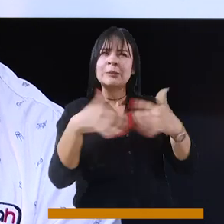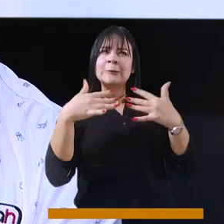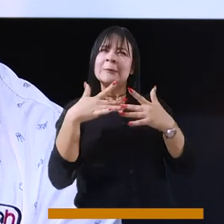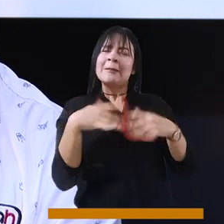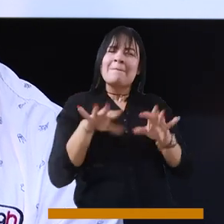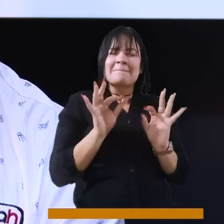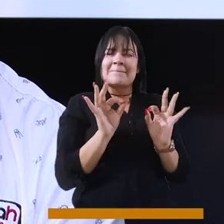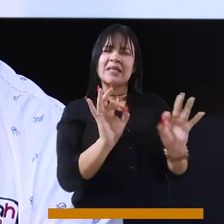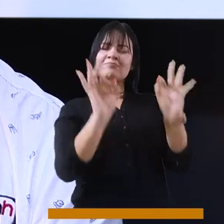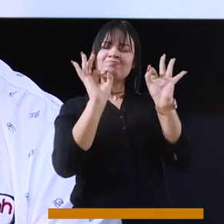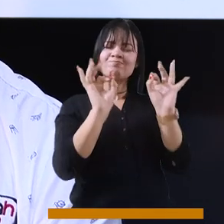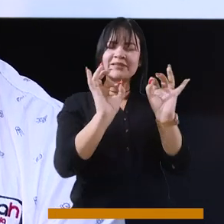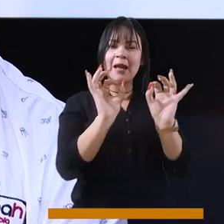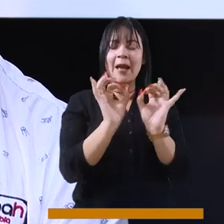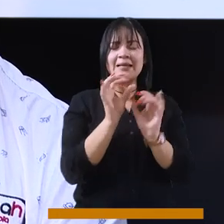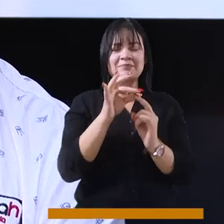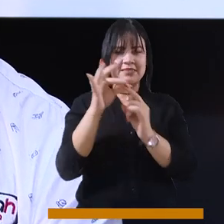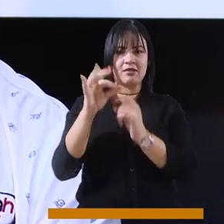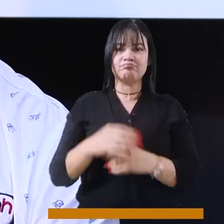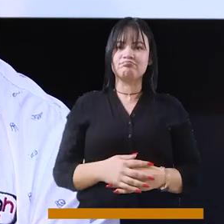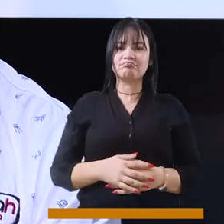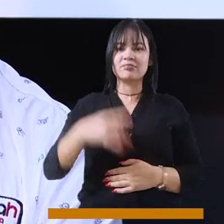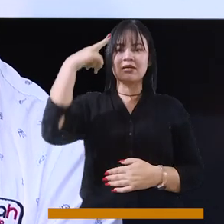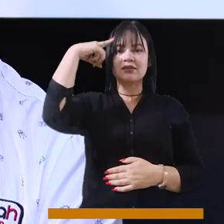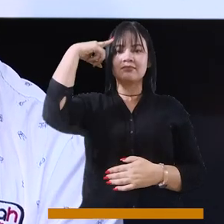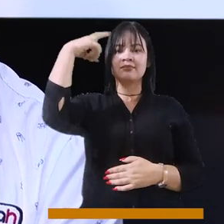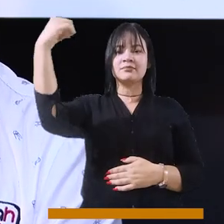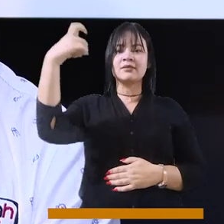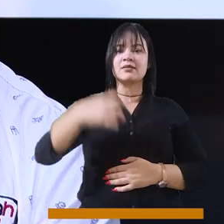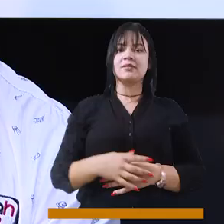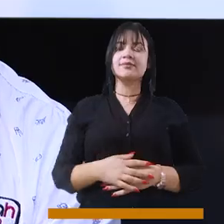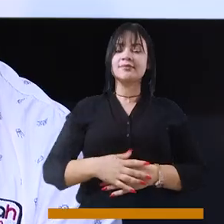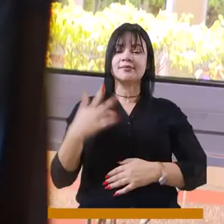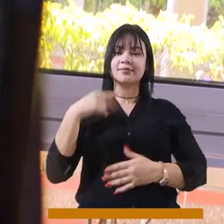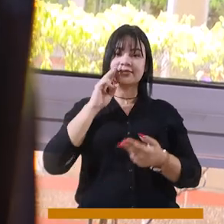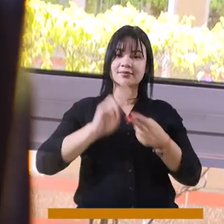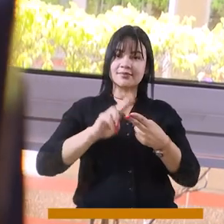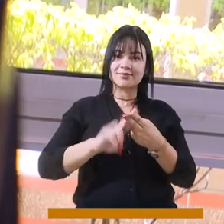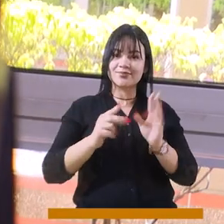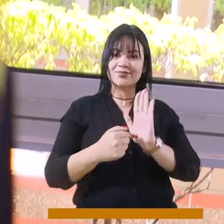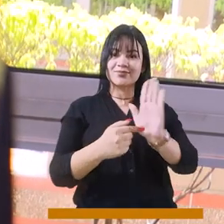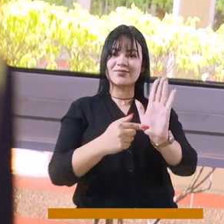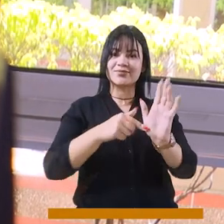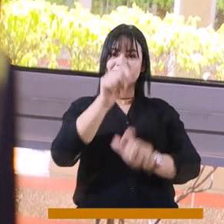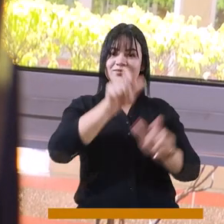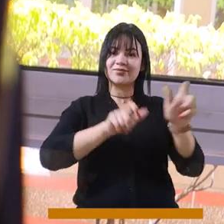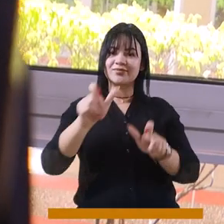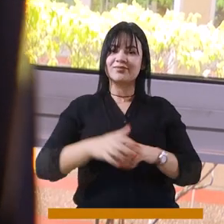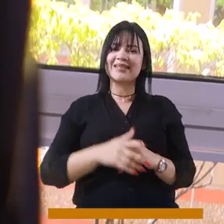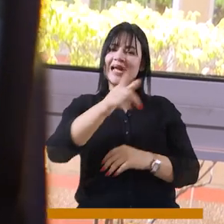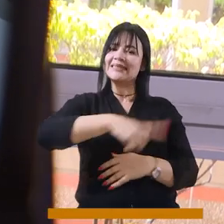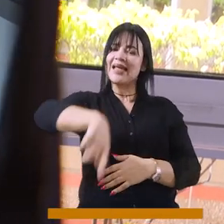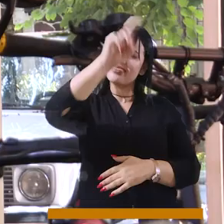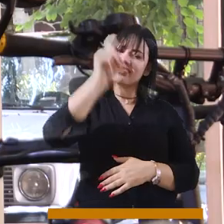picante al asunto los retos pues darnos a conocer convencer a las personas eh